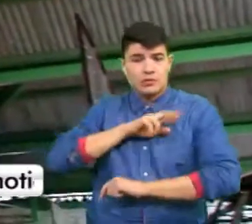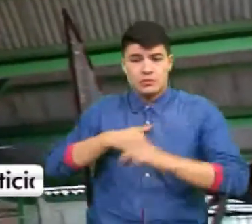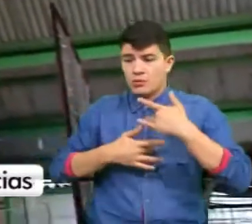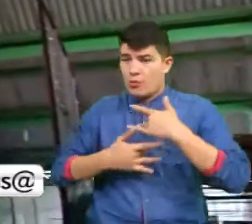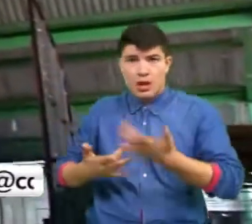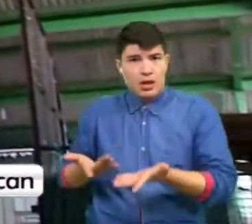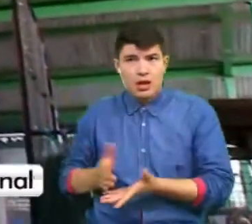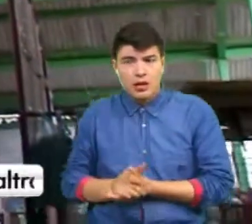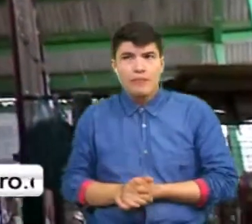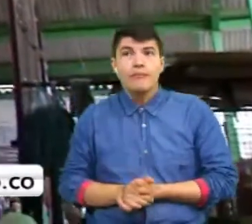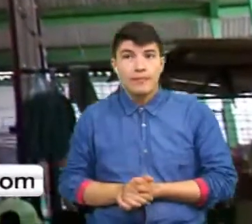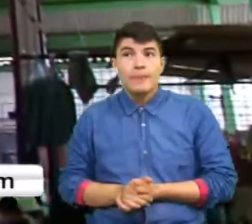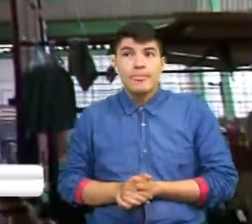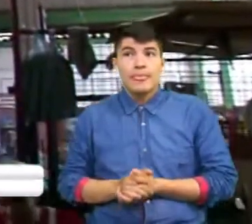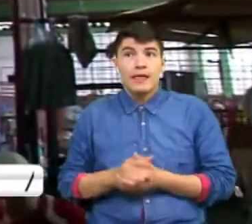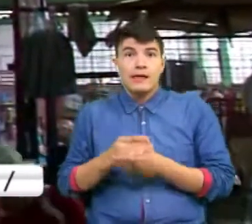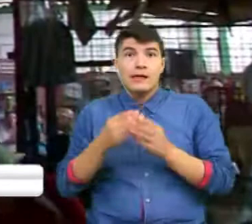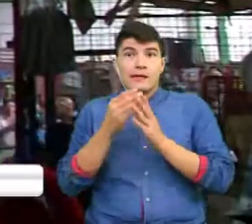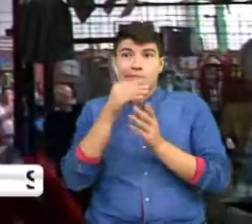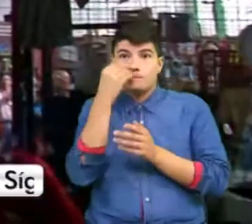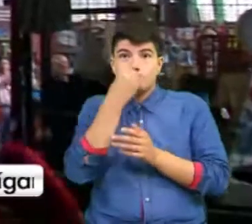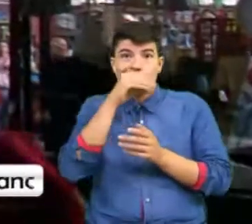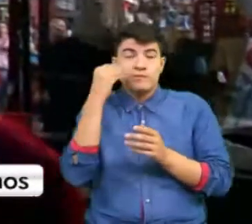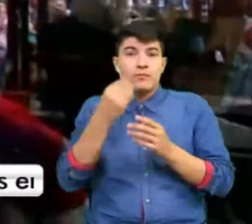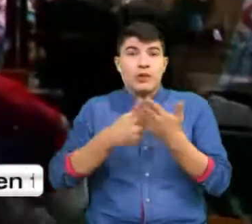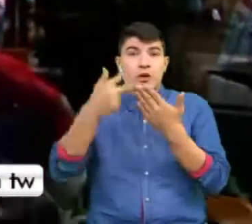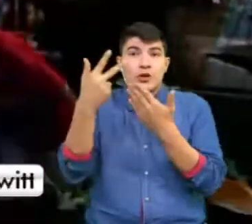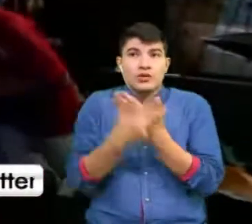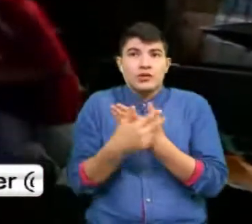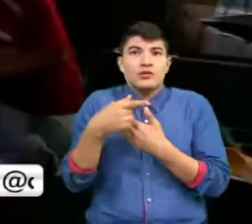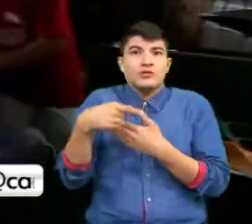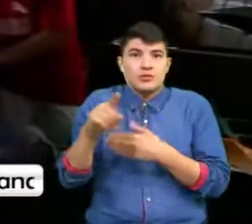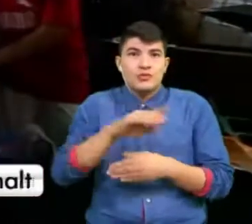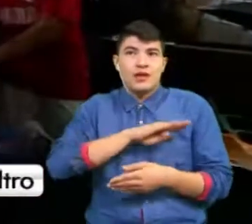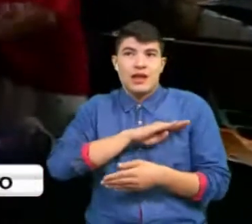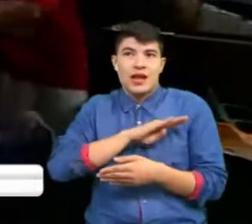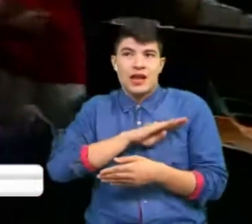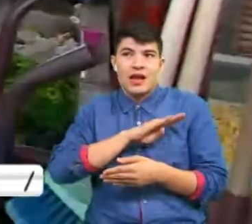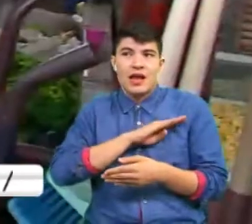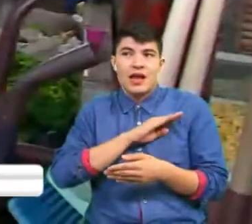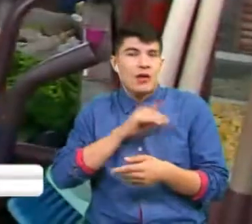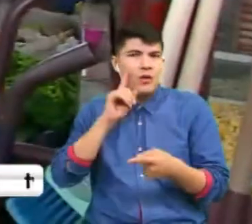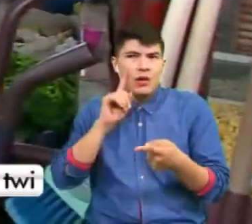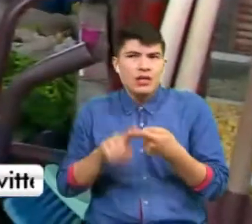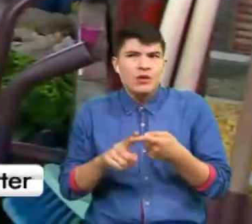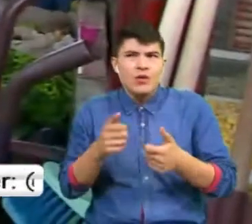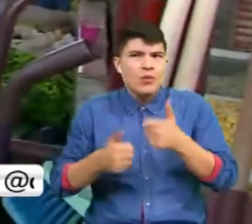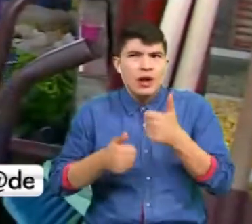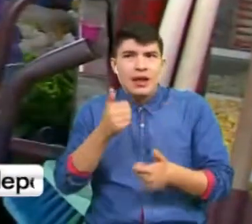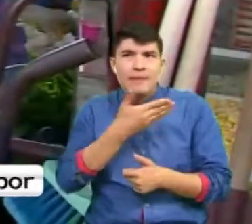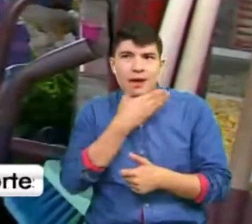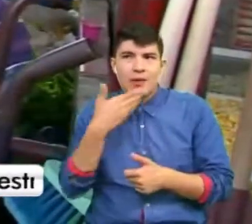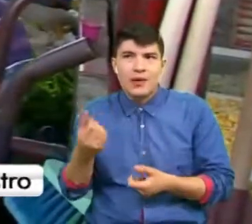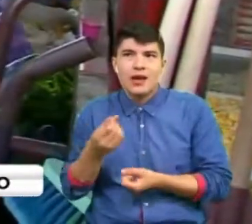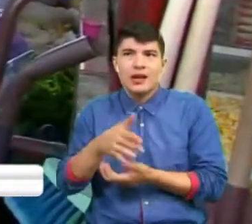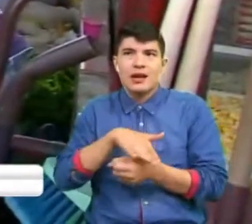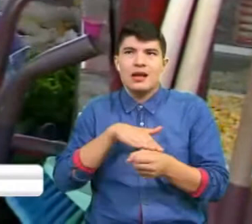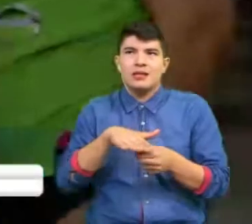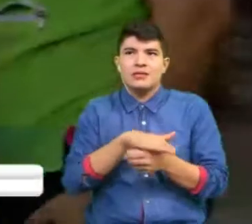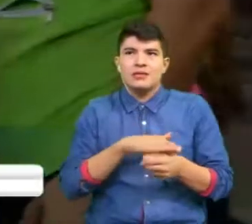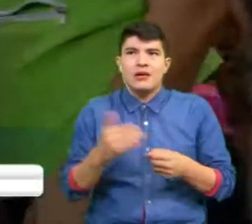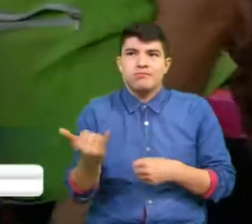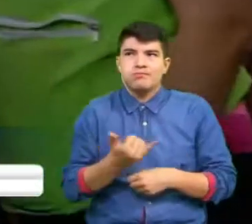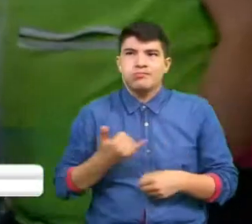Y es que un ambicioso proyecto tiene en mente el mandatario de los piedecuestanos con el fin de mejorar las condiciones que actualmente